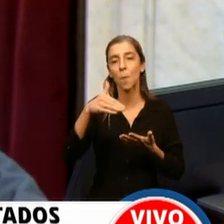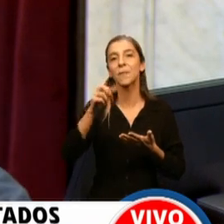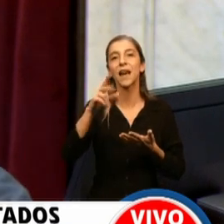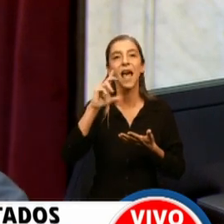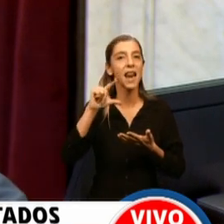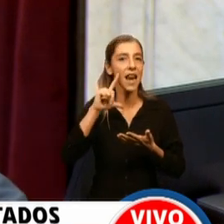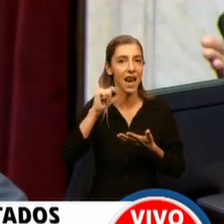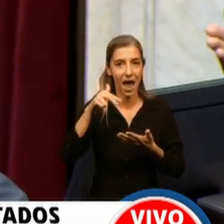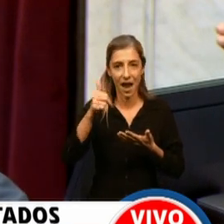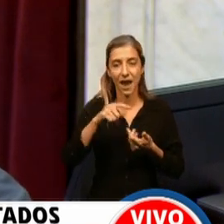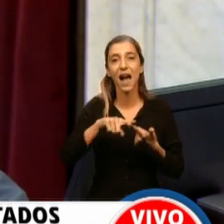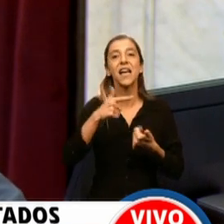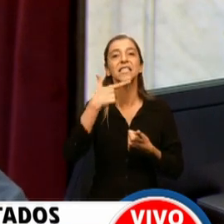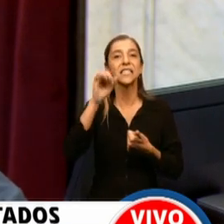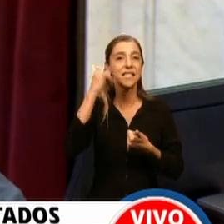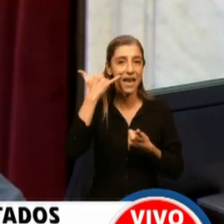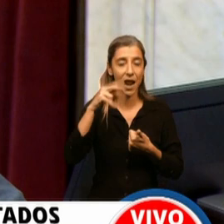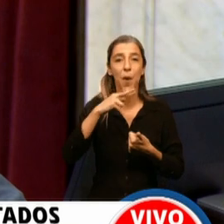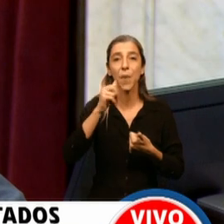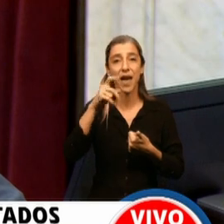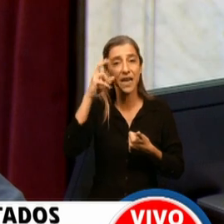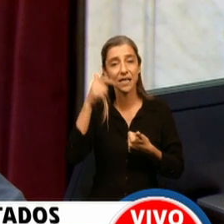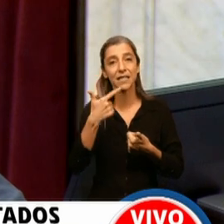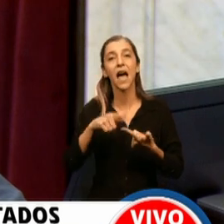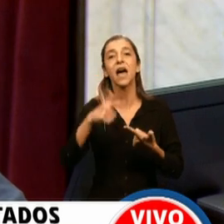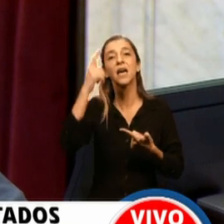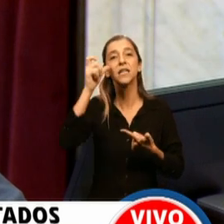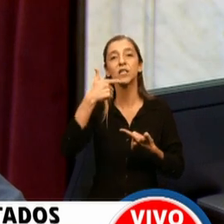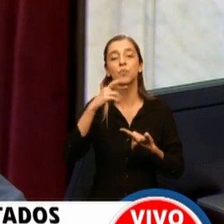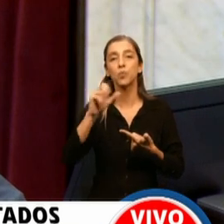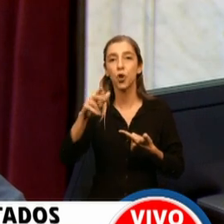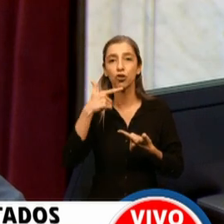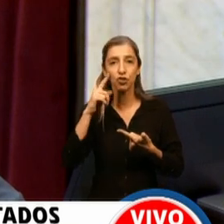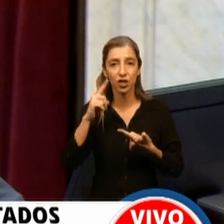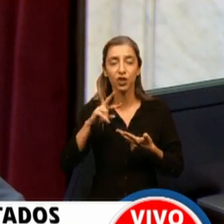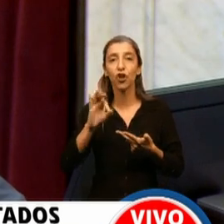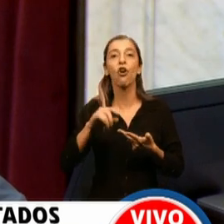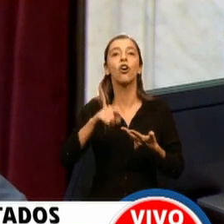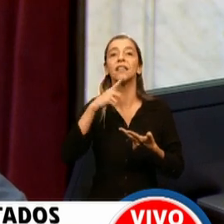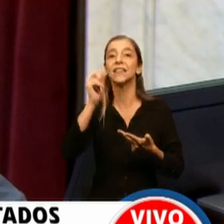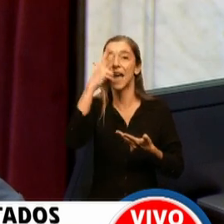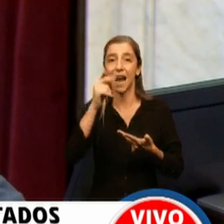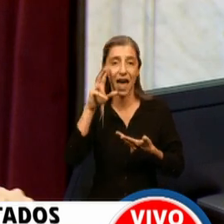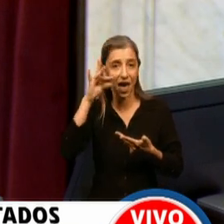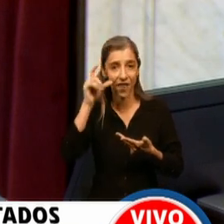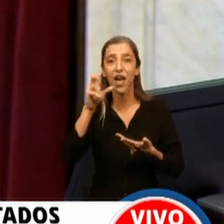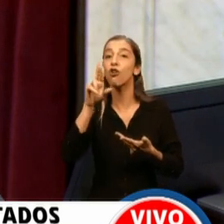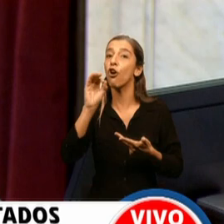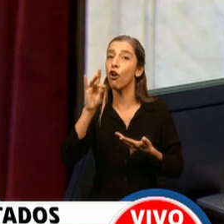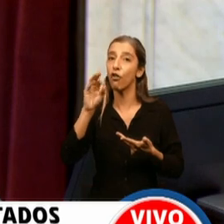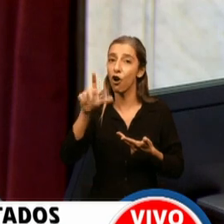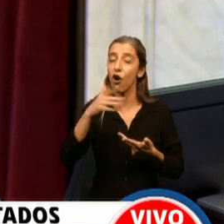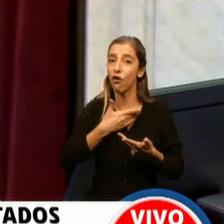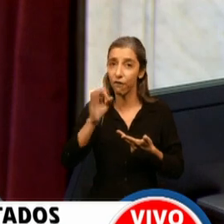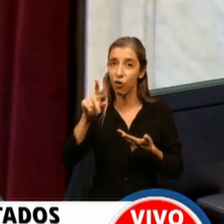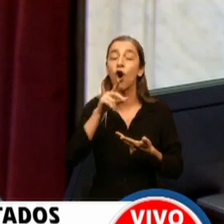diputadas y libanesa diputada expósito ayelén diputado tie la de rodolfo diputado torero